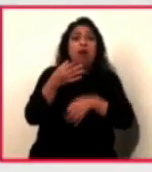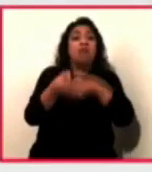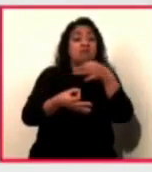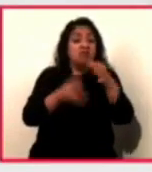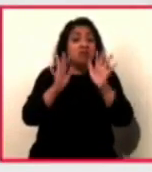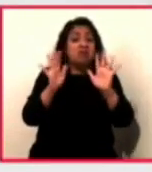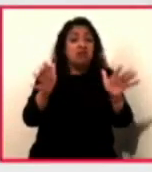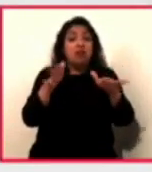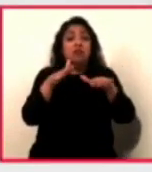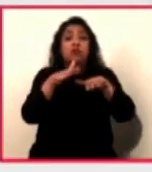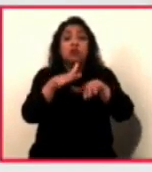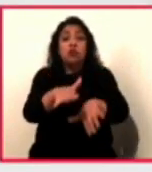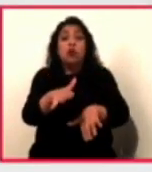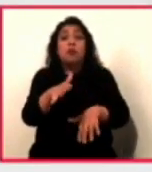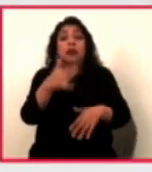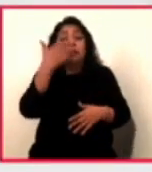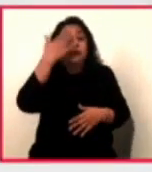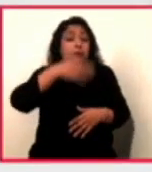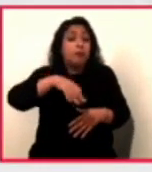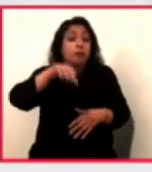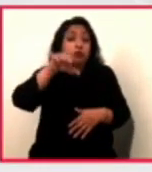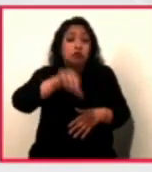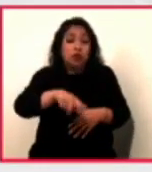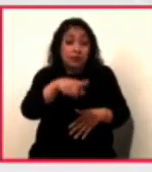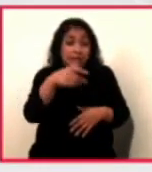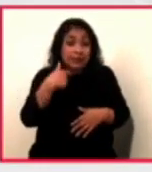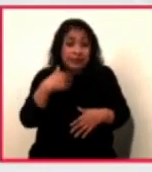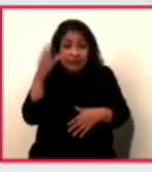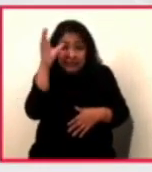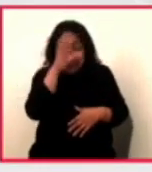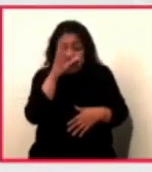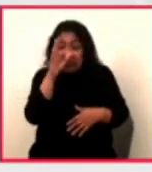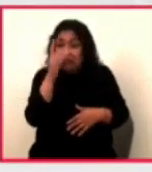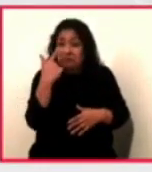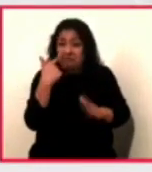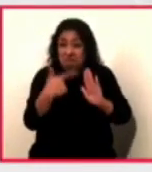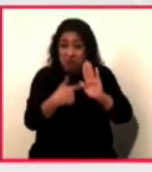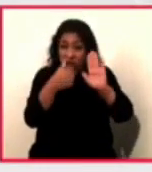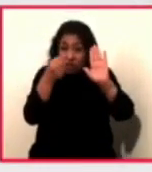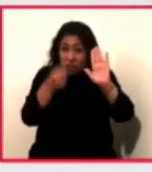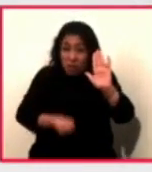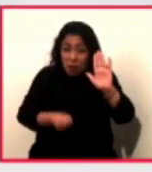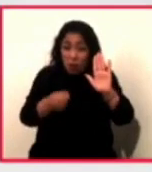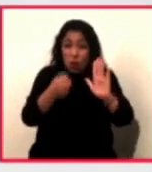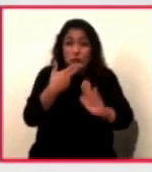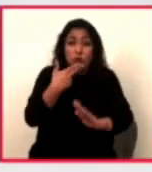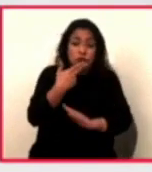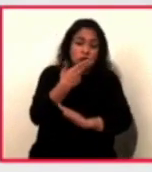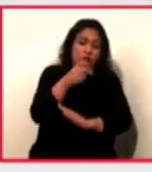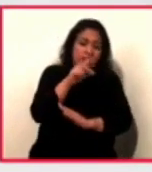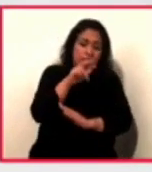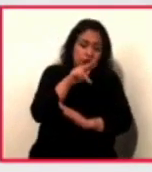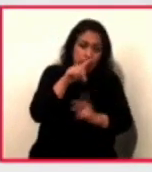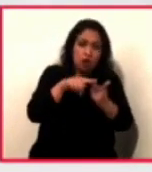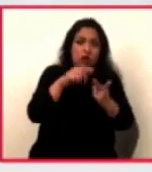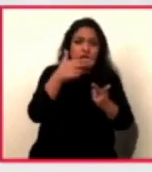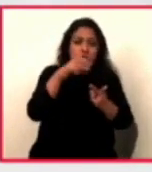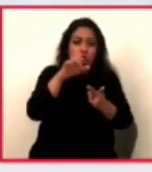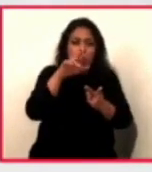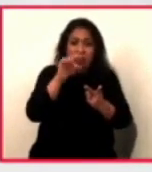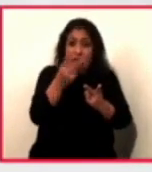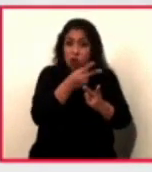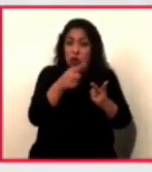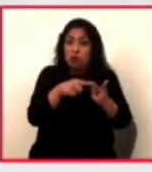en donde sabemos hoy que la evidencia científica no sustenta que el uso de la hidroxicloroquina o la cloroquina sea